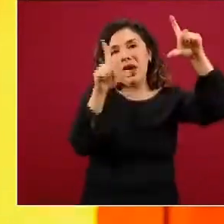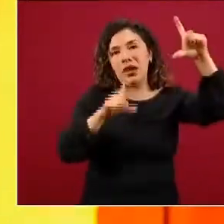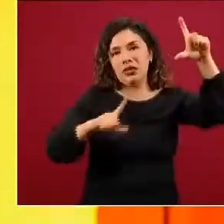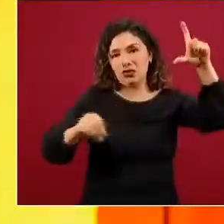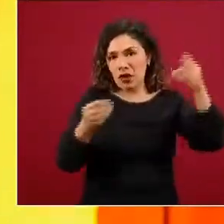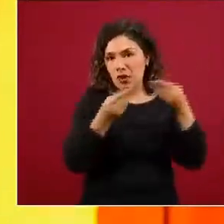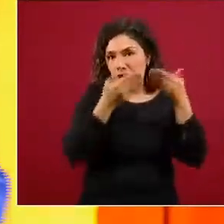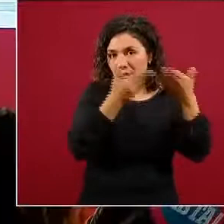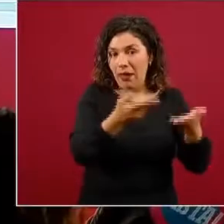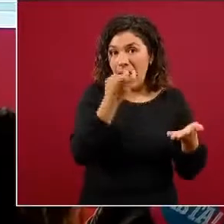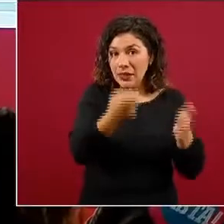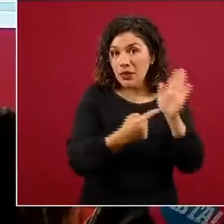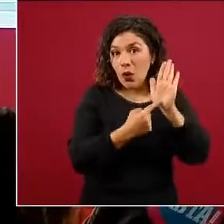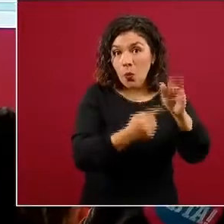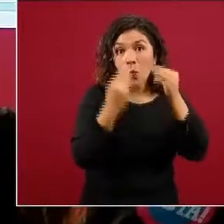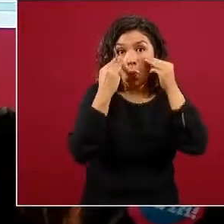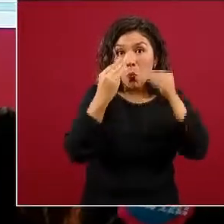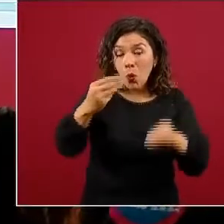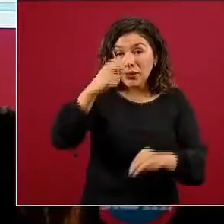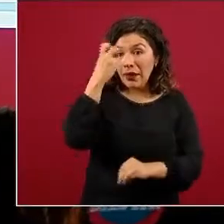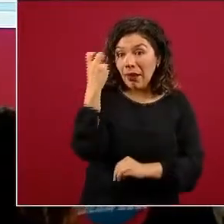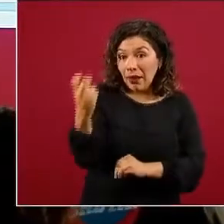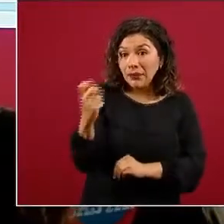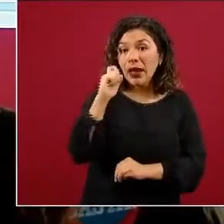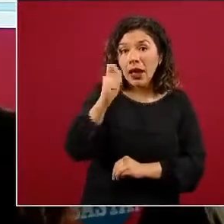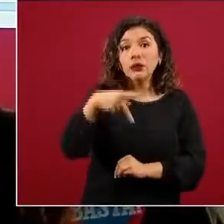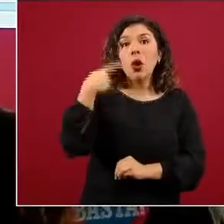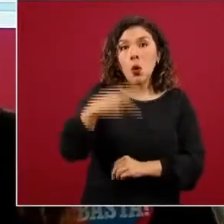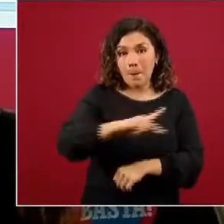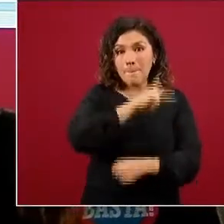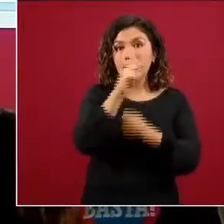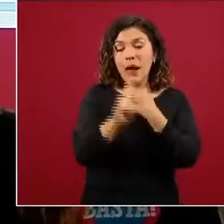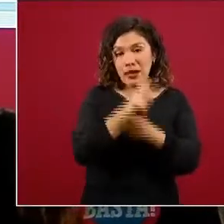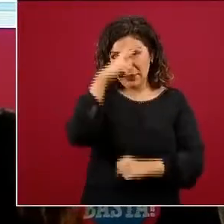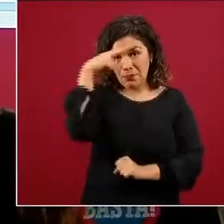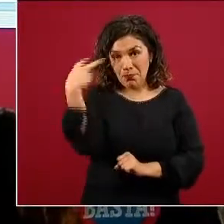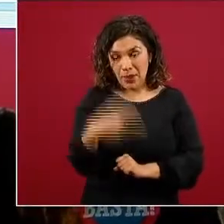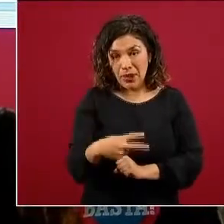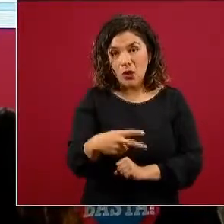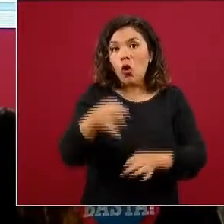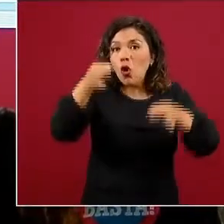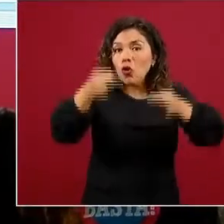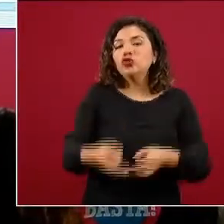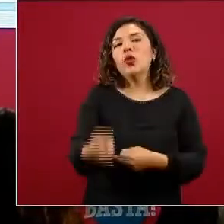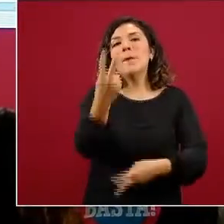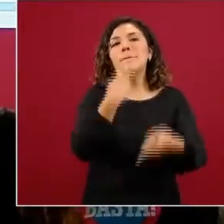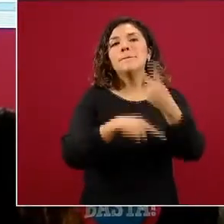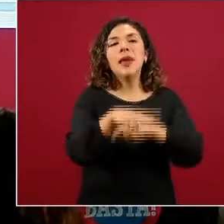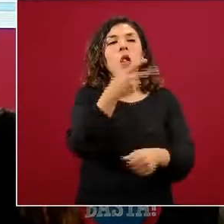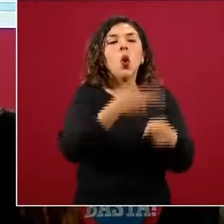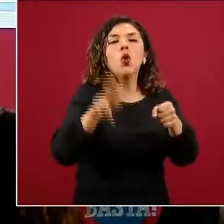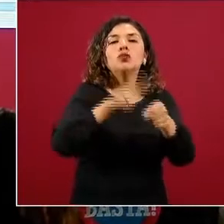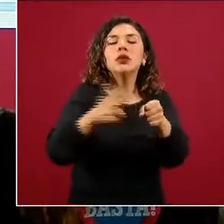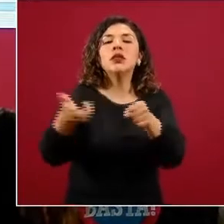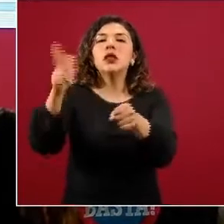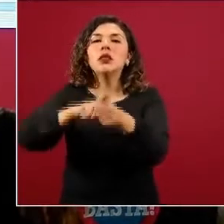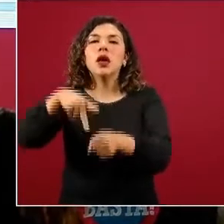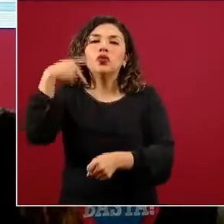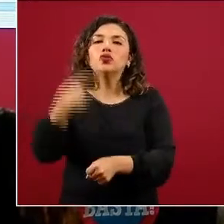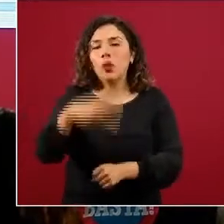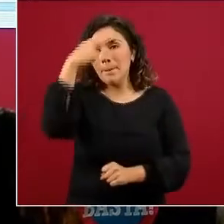nacional. Los datos que aquí presentamos pertenecen al país, pertenecen a México, porque son generados por